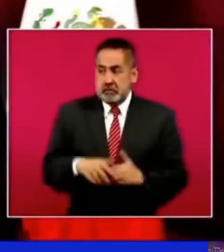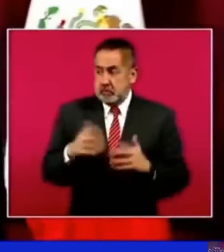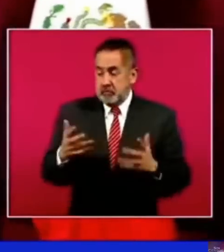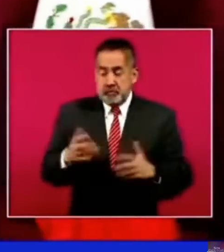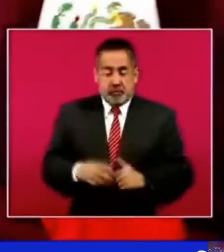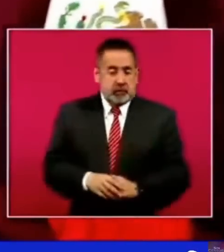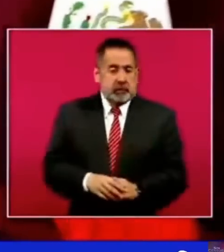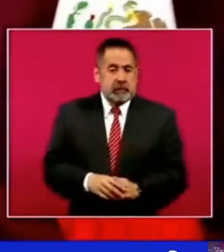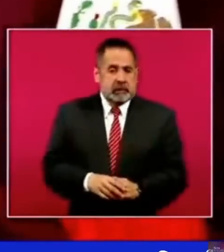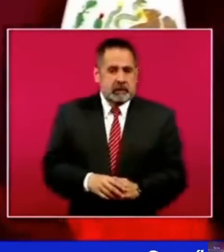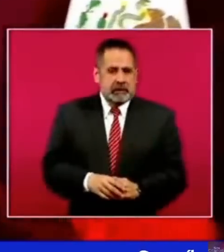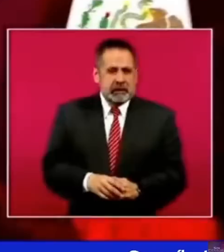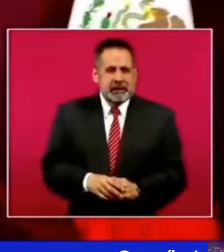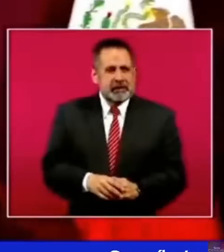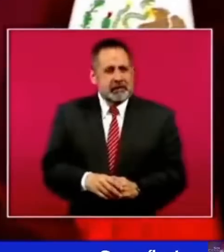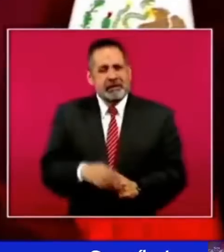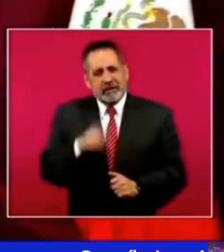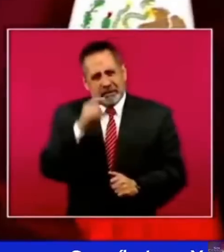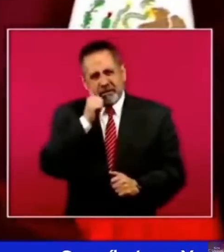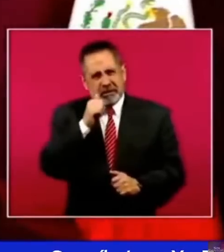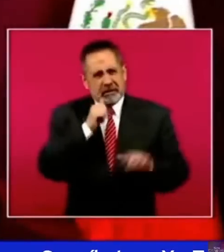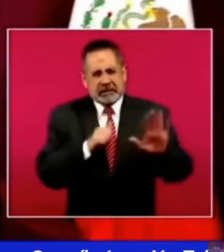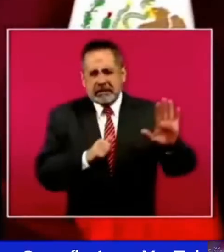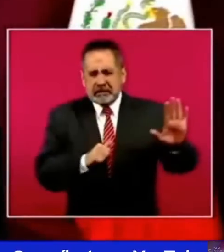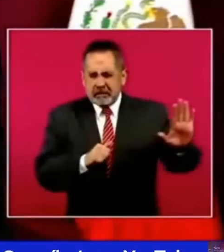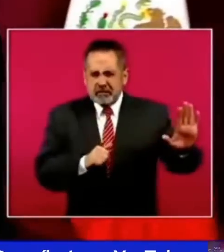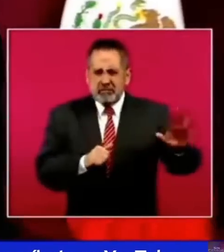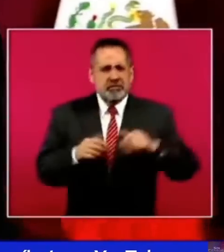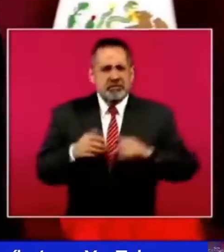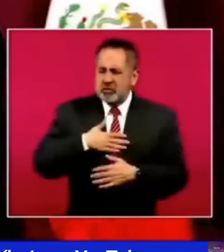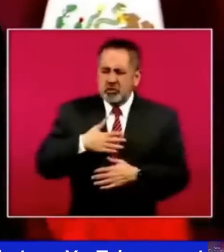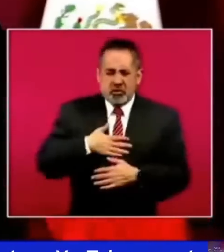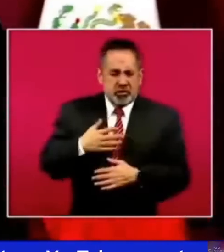Entonces, siempre hemos cuidado.